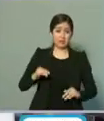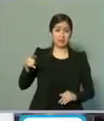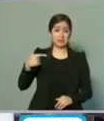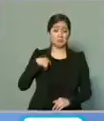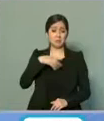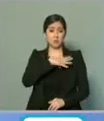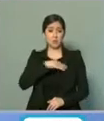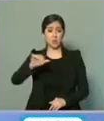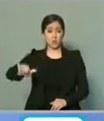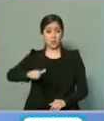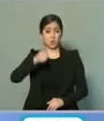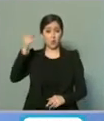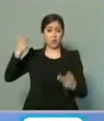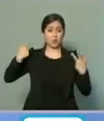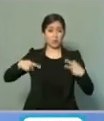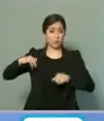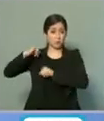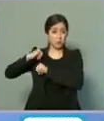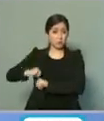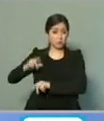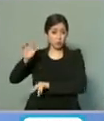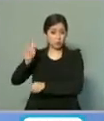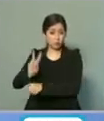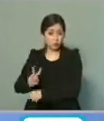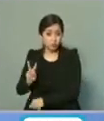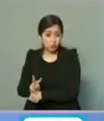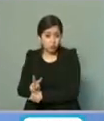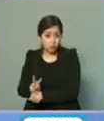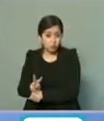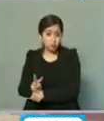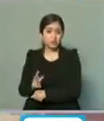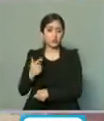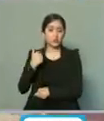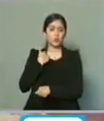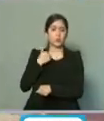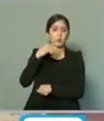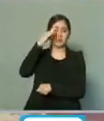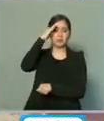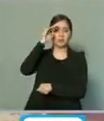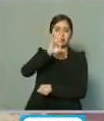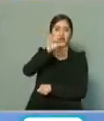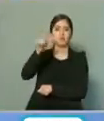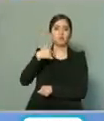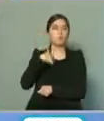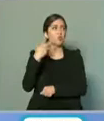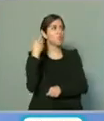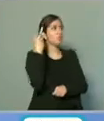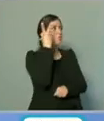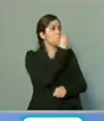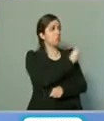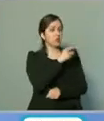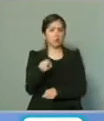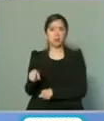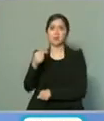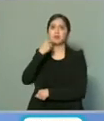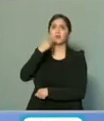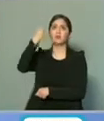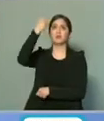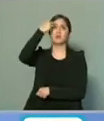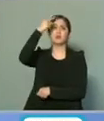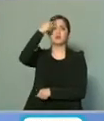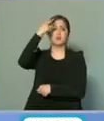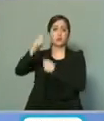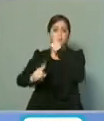alguien más? Y que yo pienso que no le va a afectar esto a futuro en su crecimiento o como